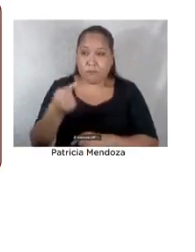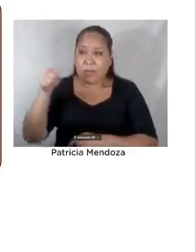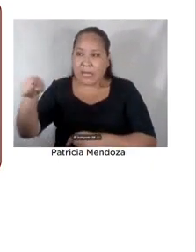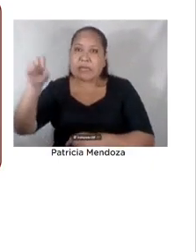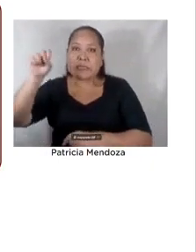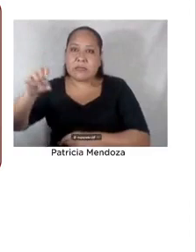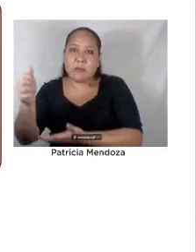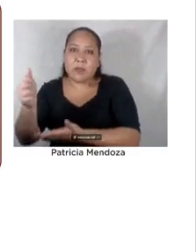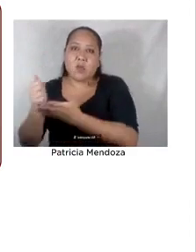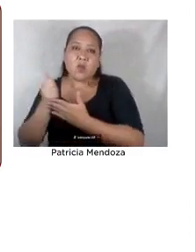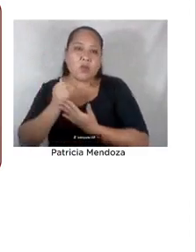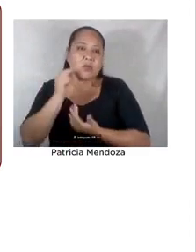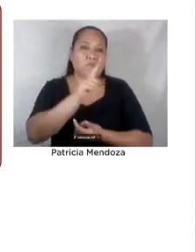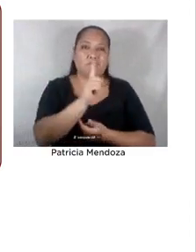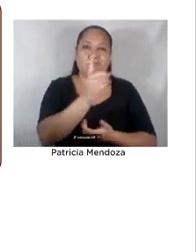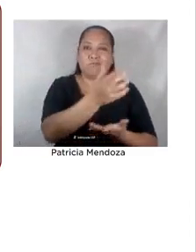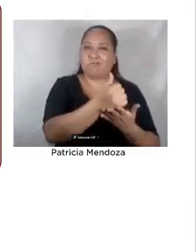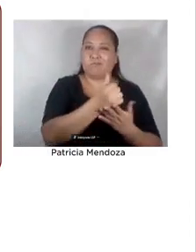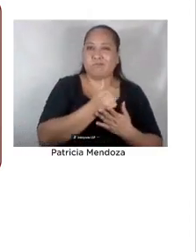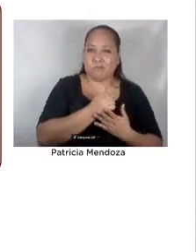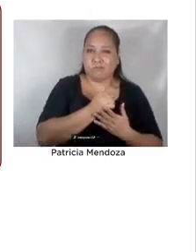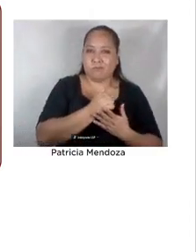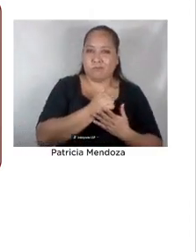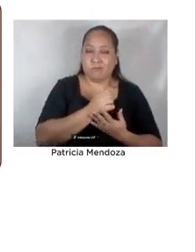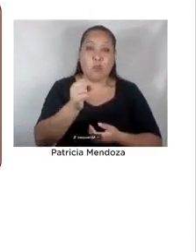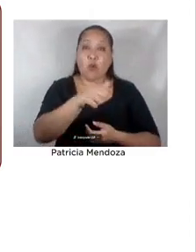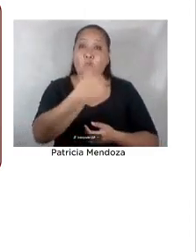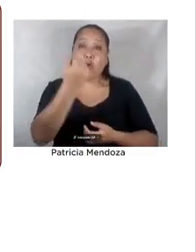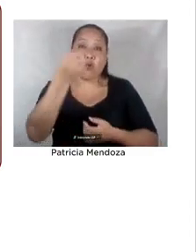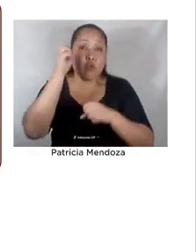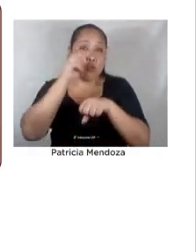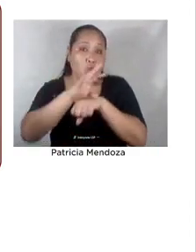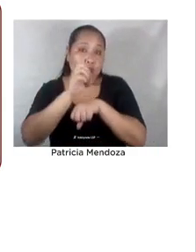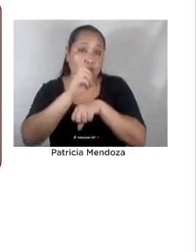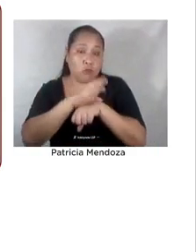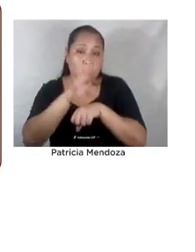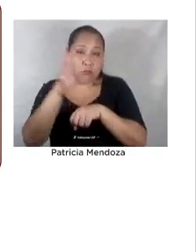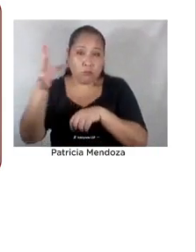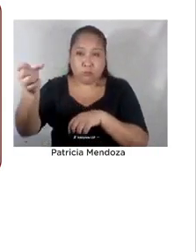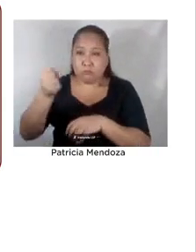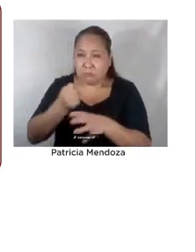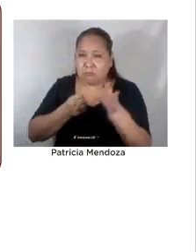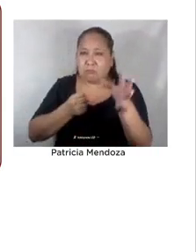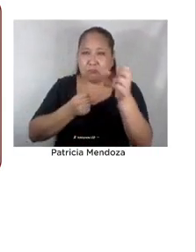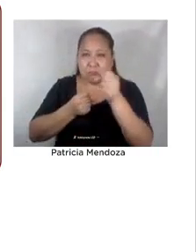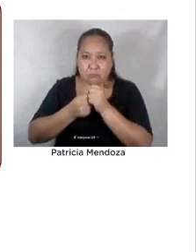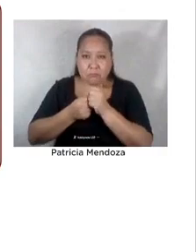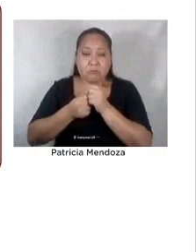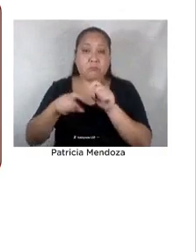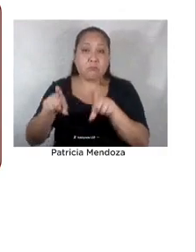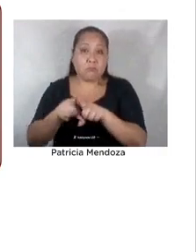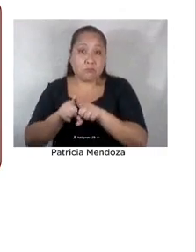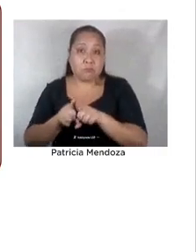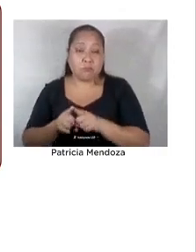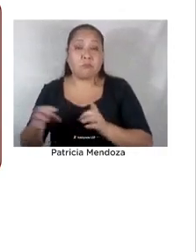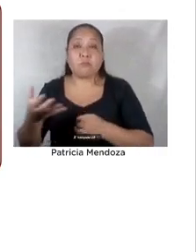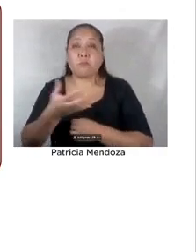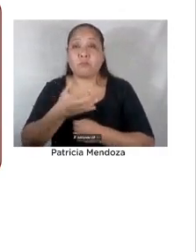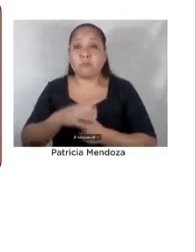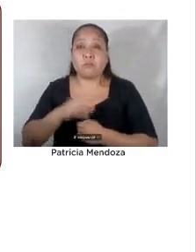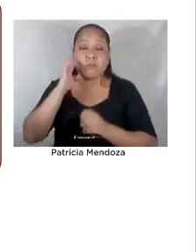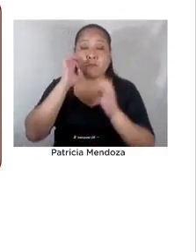Entonces, algunos otros consejos y cosas que hemos recogido también, entre ellas de fuentes como el MINSA, es que, por